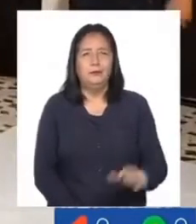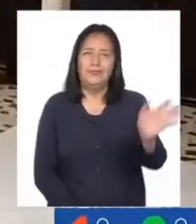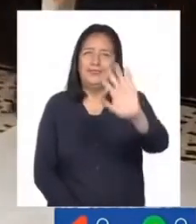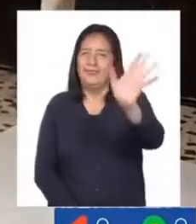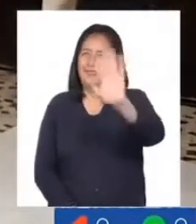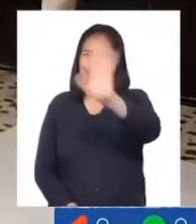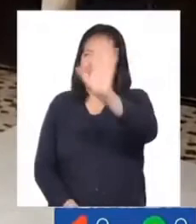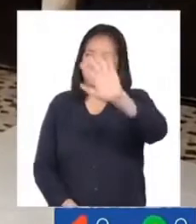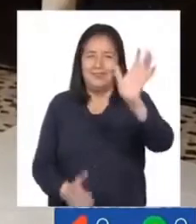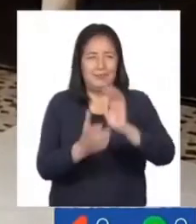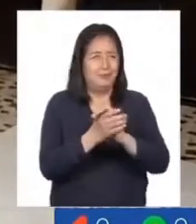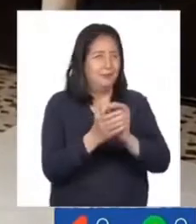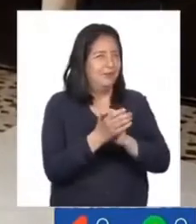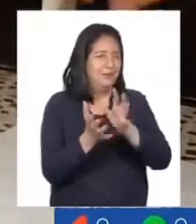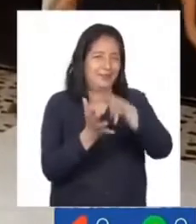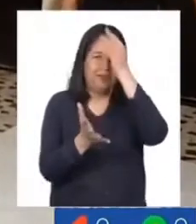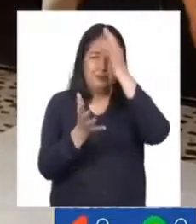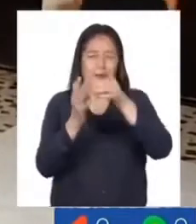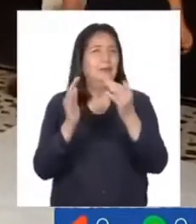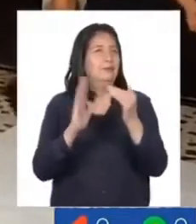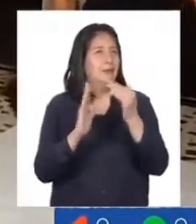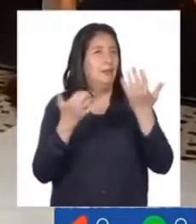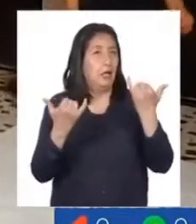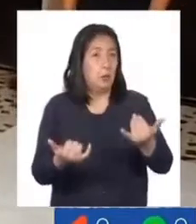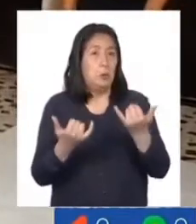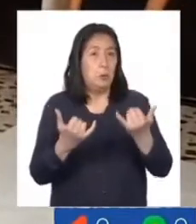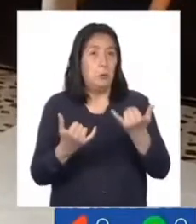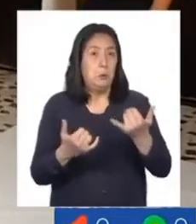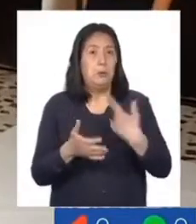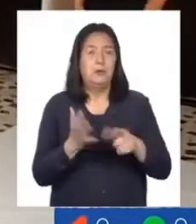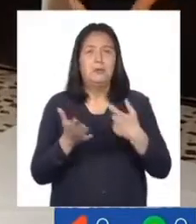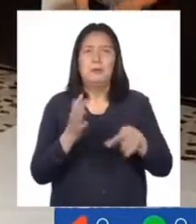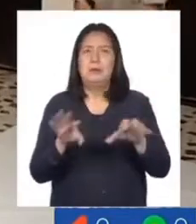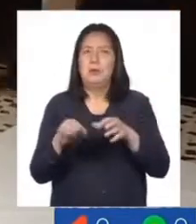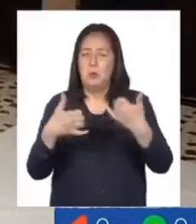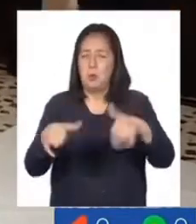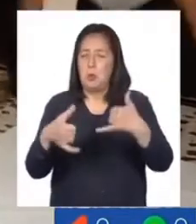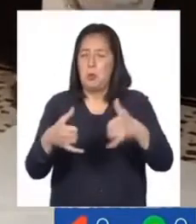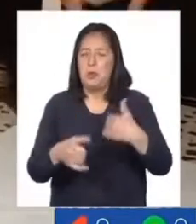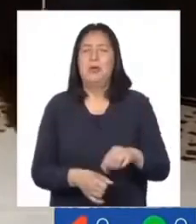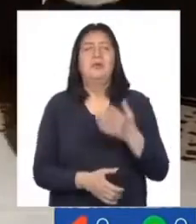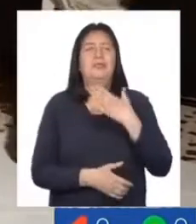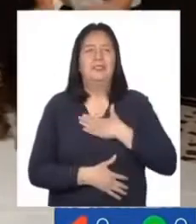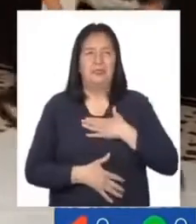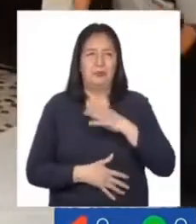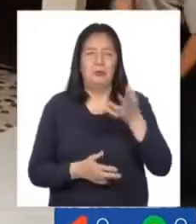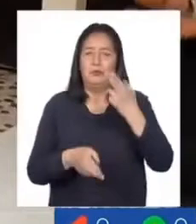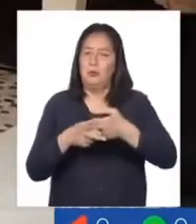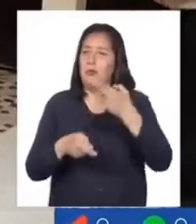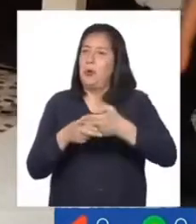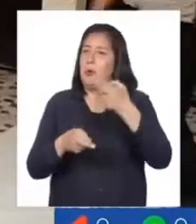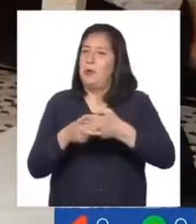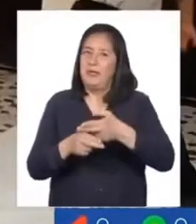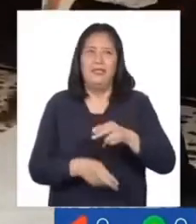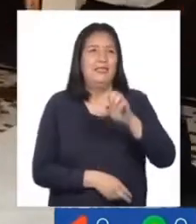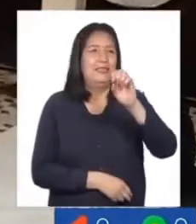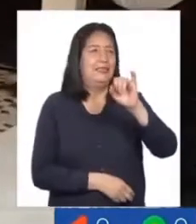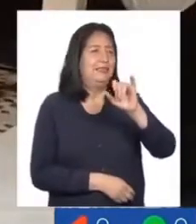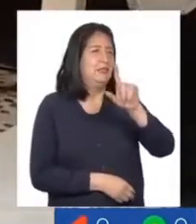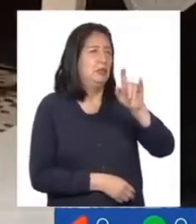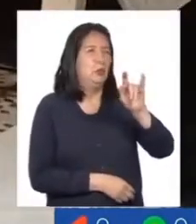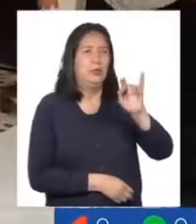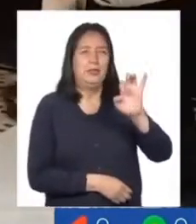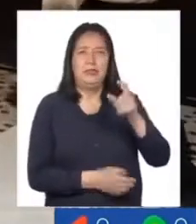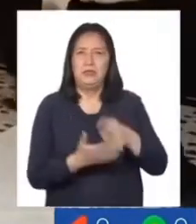Hola amigas y amigos de Aprendo en Casa. El día de hoy vamos a desarrollar un juego muy divertido llamado Silueta.